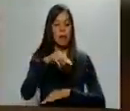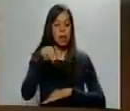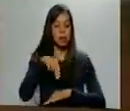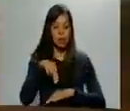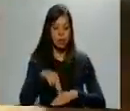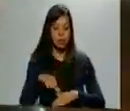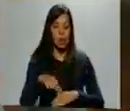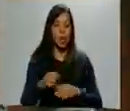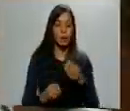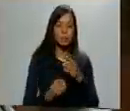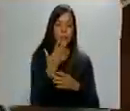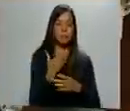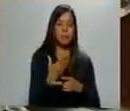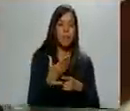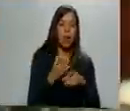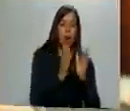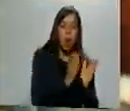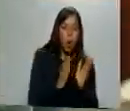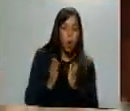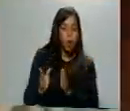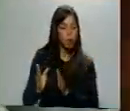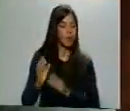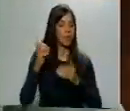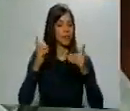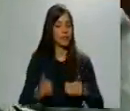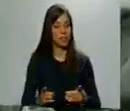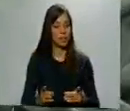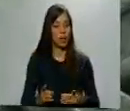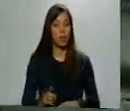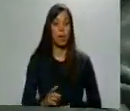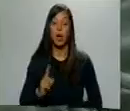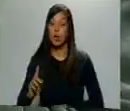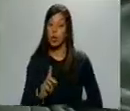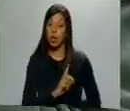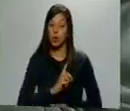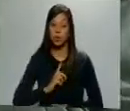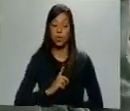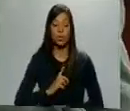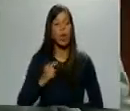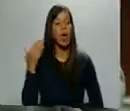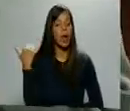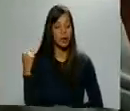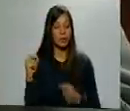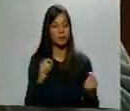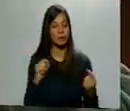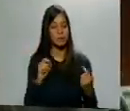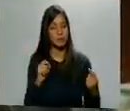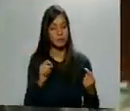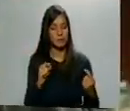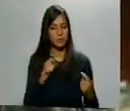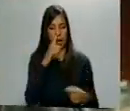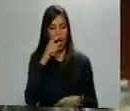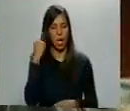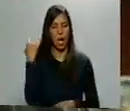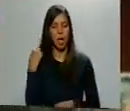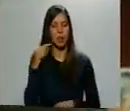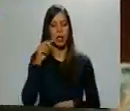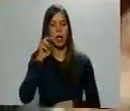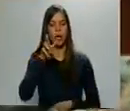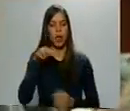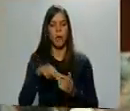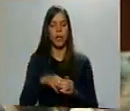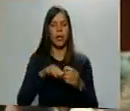creación y organización. Pero nosotros, cuando se discutió en la Asamblea Nacional del año 2009